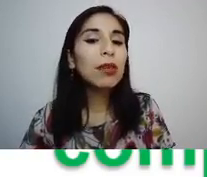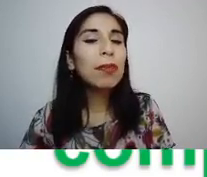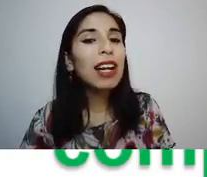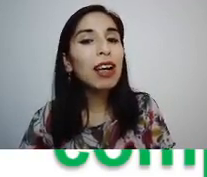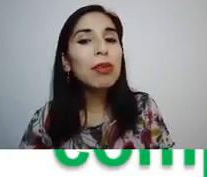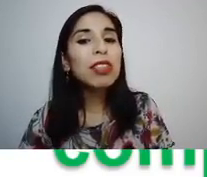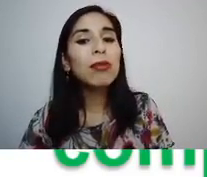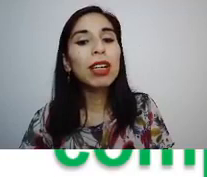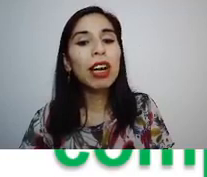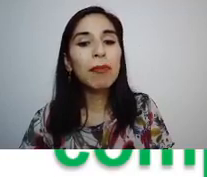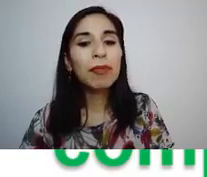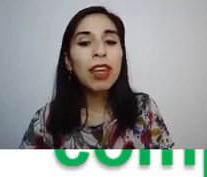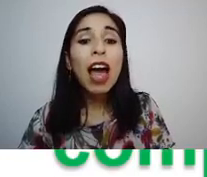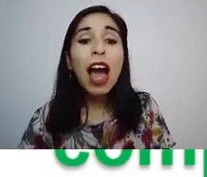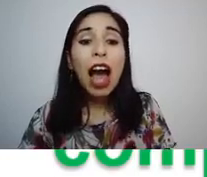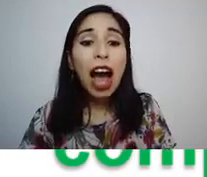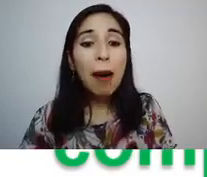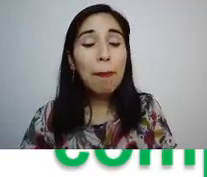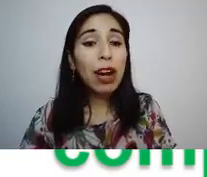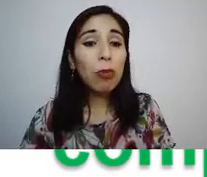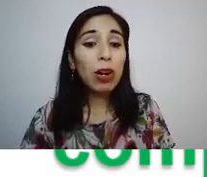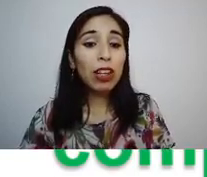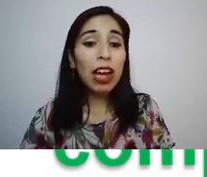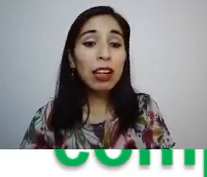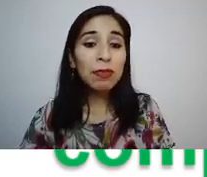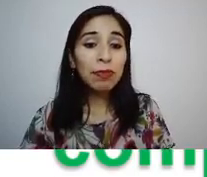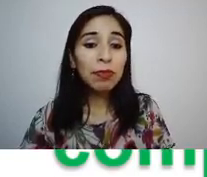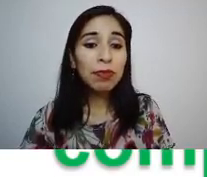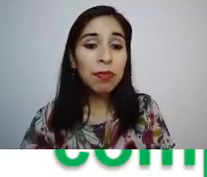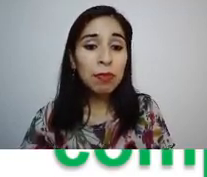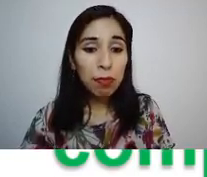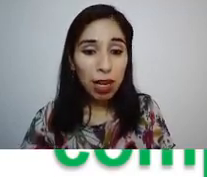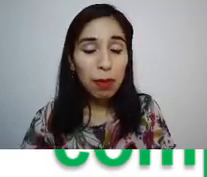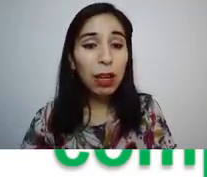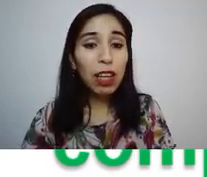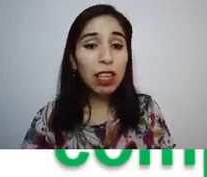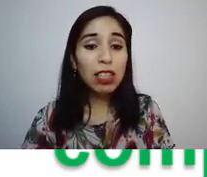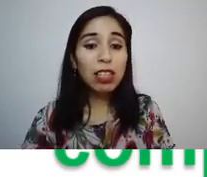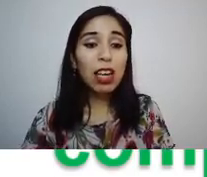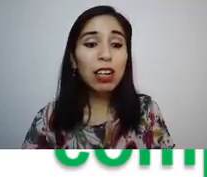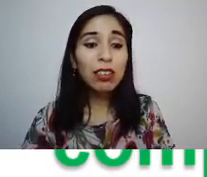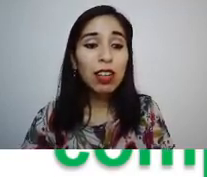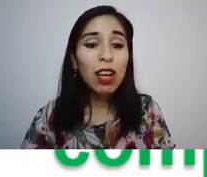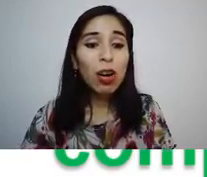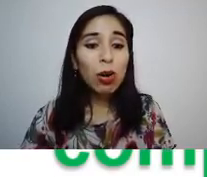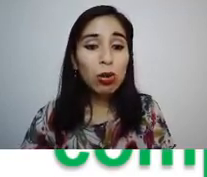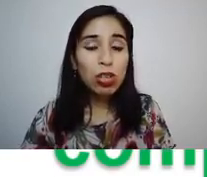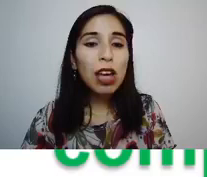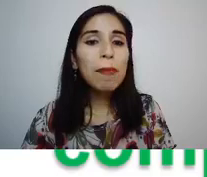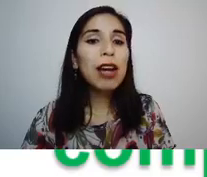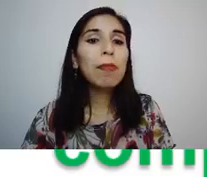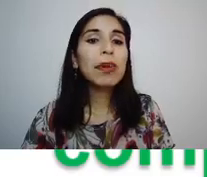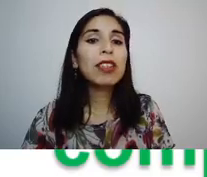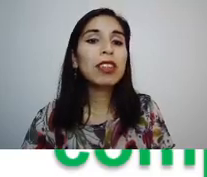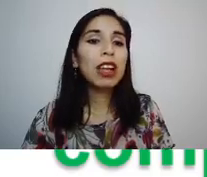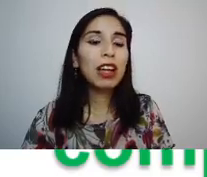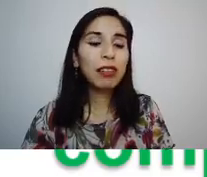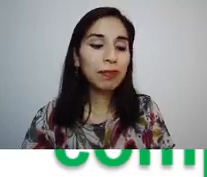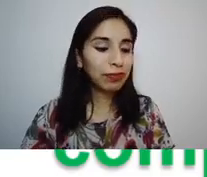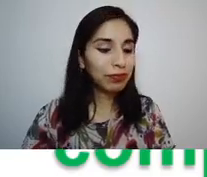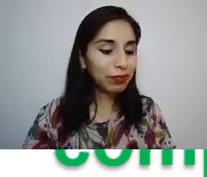disquete para que me servirá para guardar ve para deshacer o se para